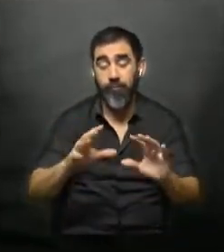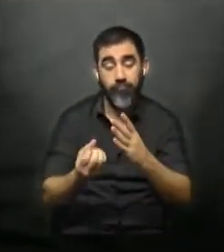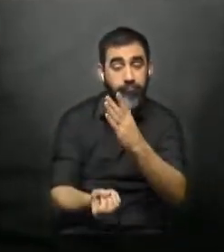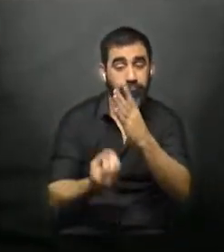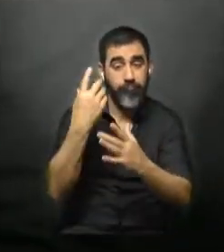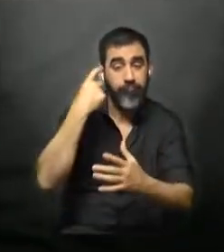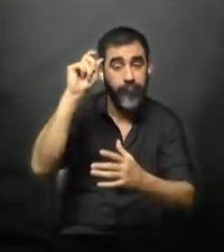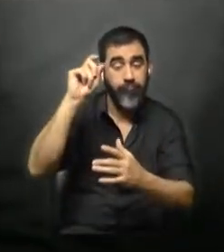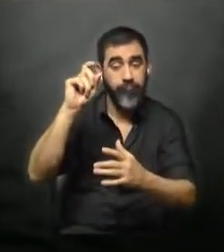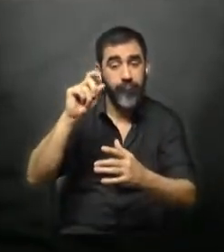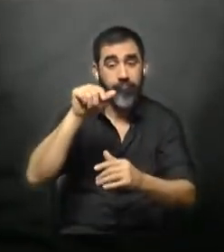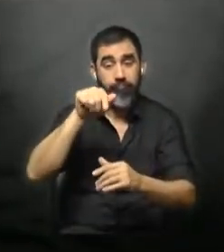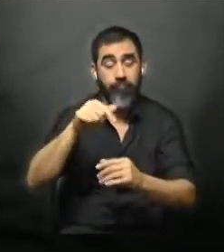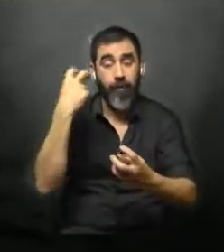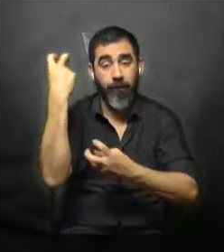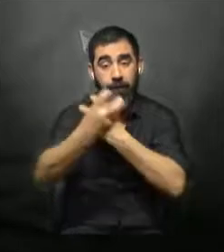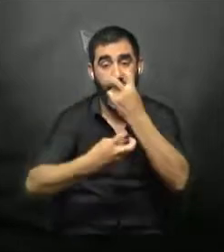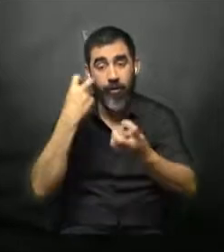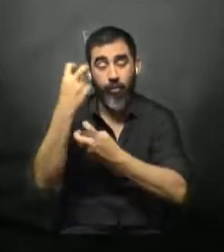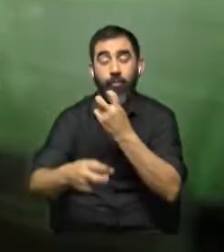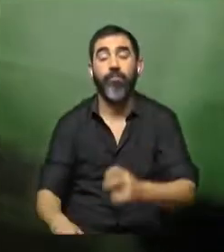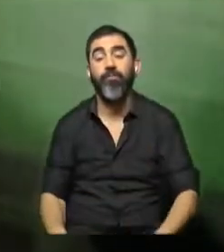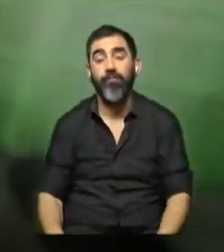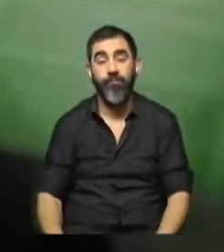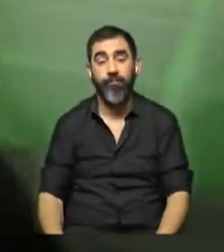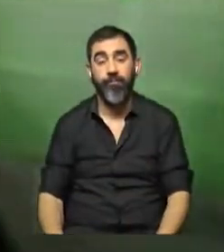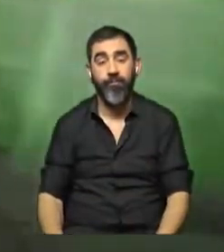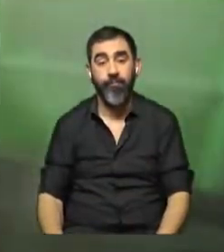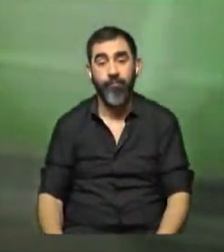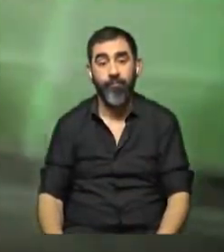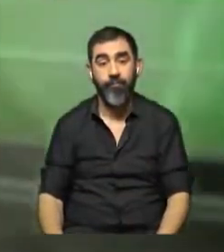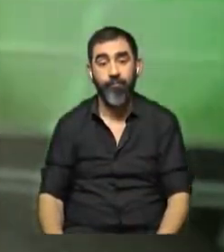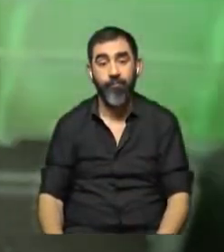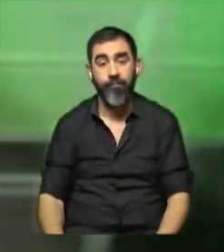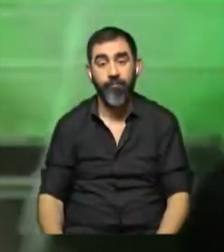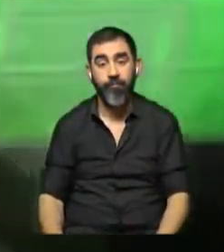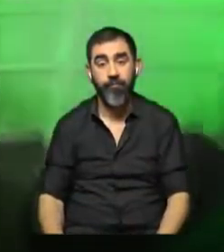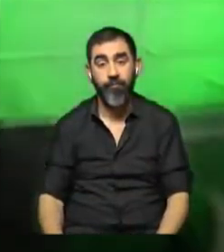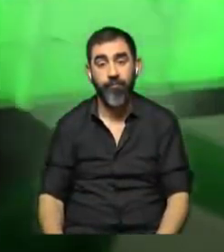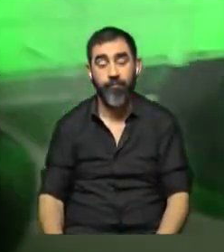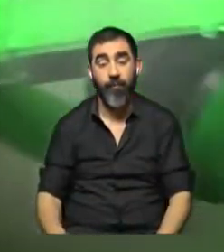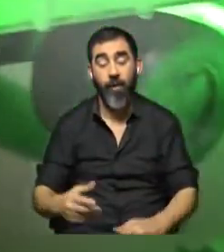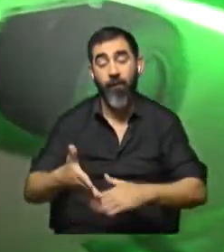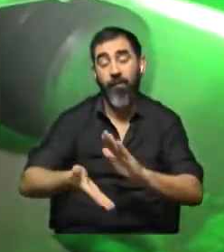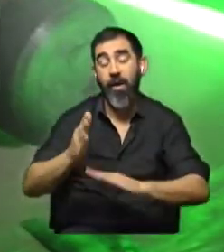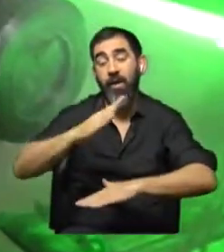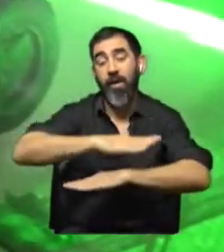creamos el viento, digamos, contra el que va a estar yendo el camión.